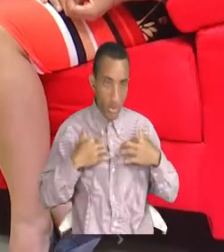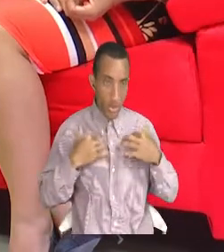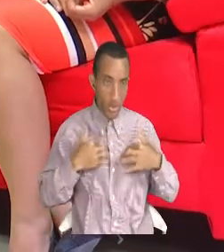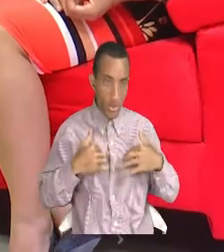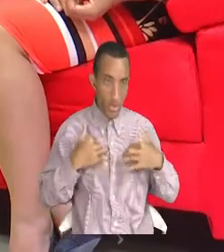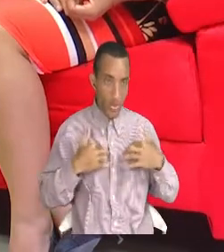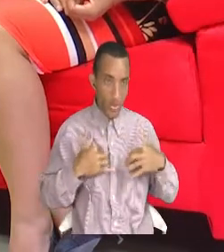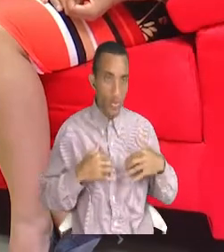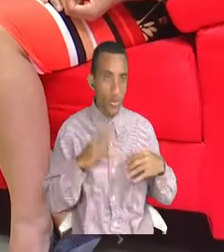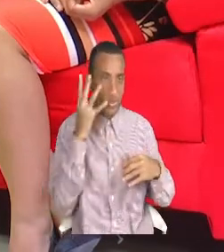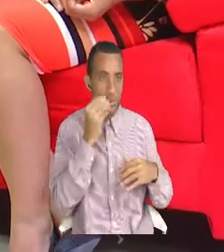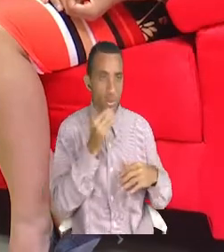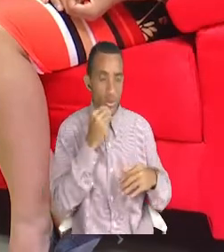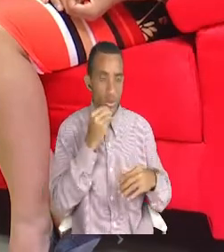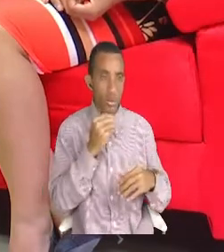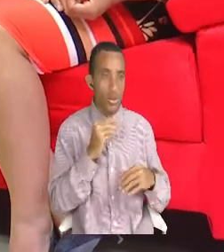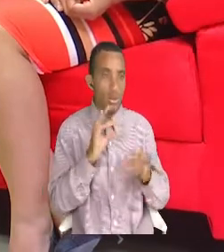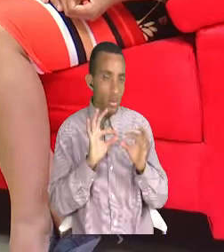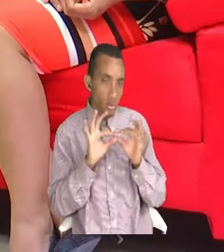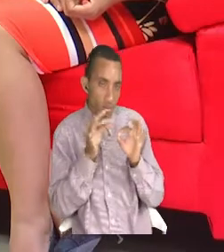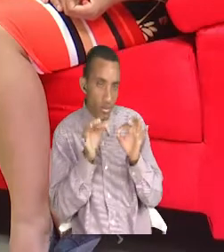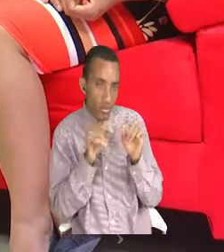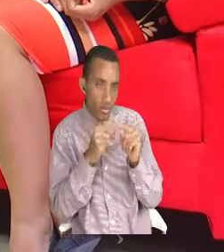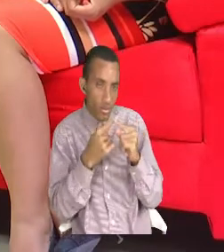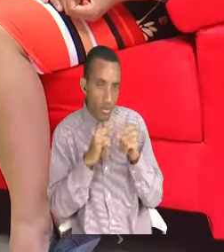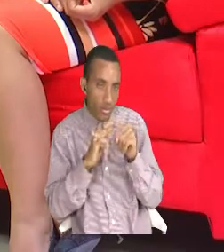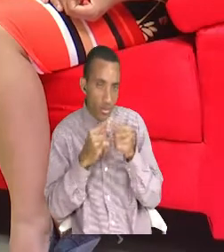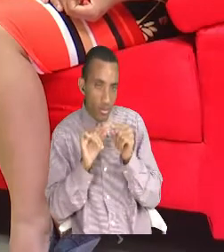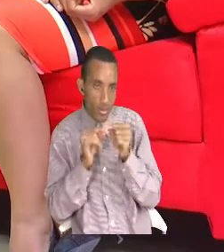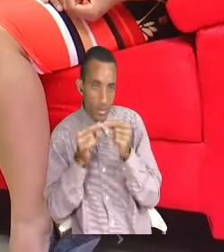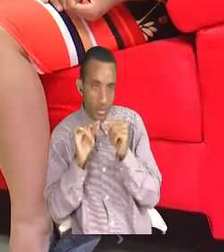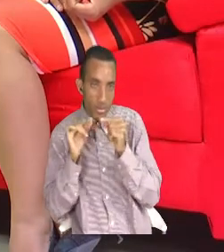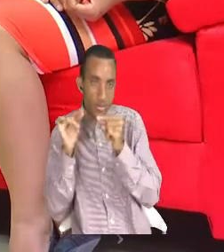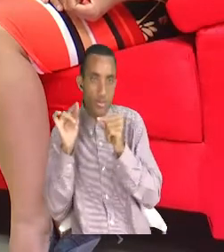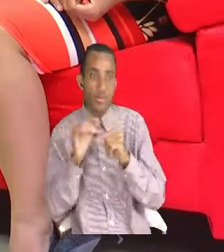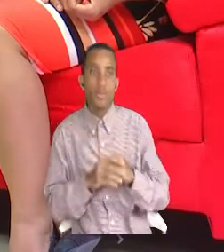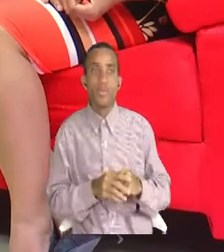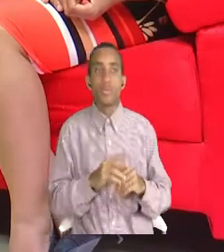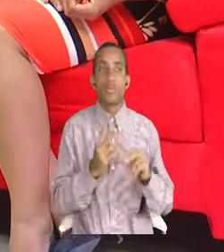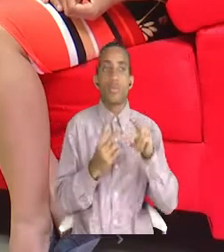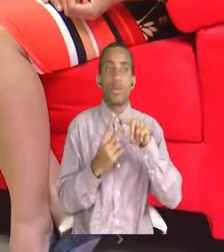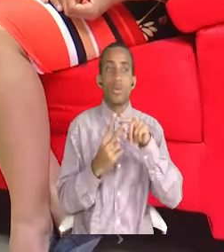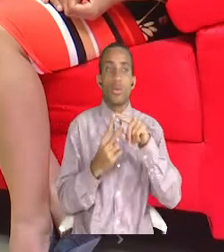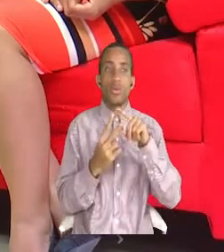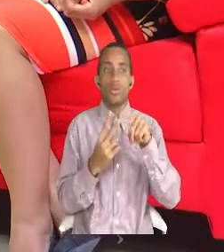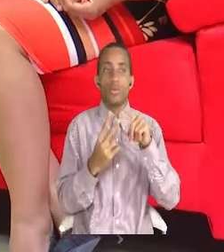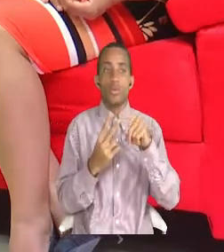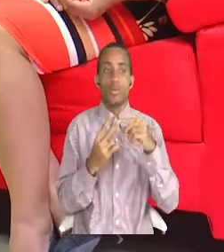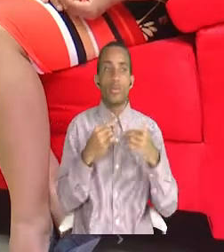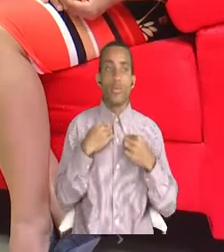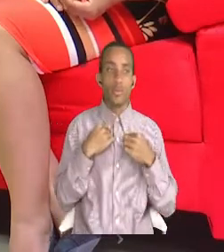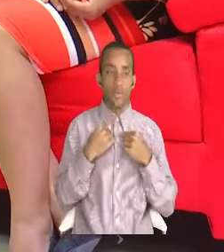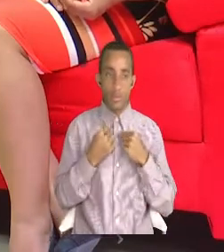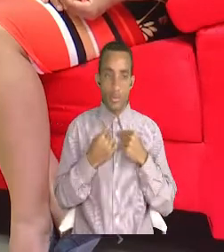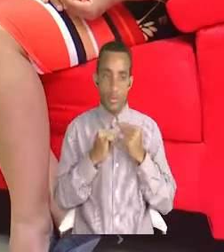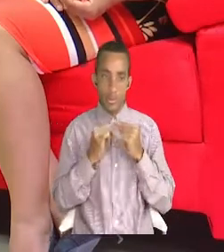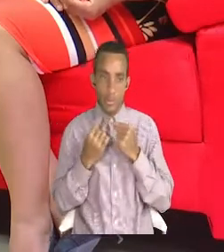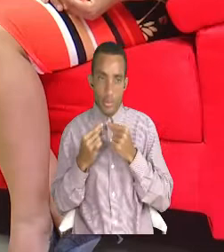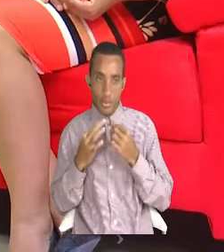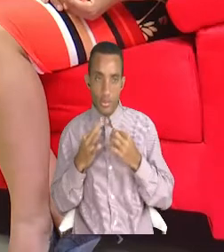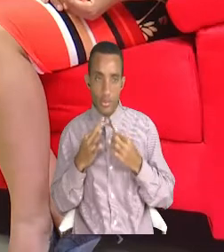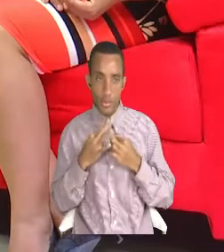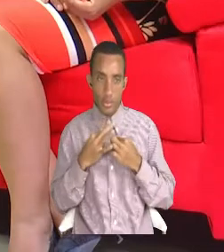bordados. ¿Cómo se llama esa tendencia? Últimamente se están utilizando mucho ese tipo de camisas. Hay dos tipos de bordados, ¿sí? Este que es aplique, que es pegado